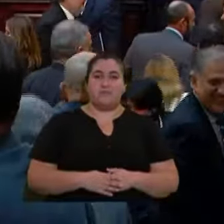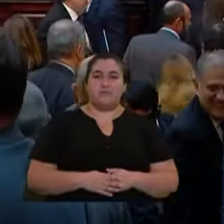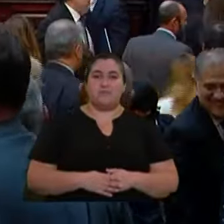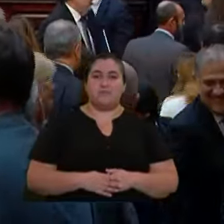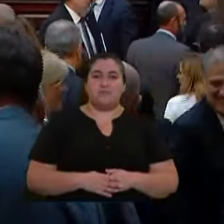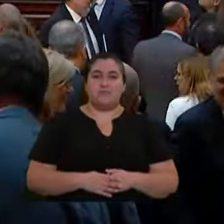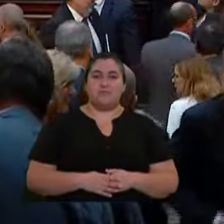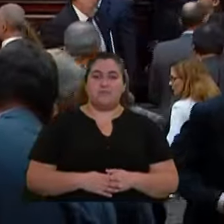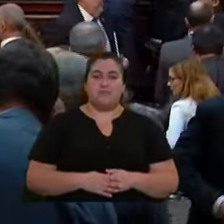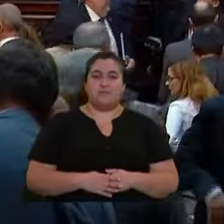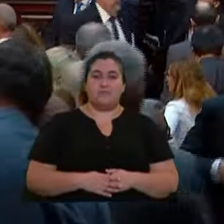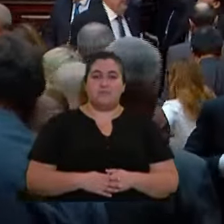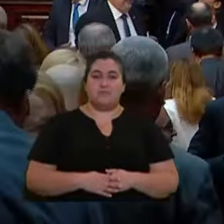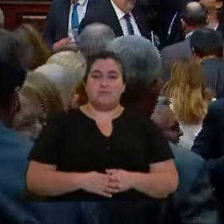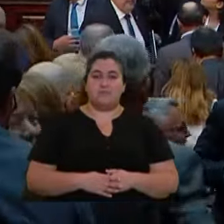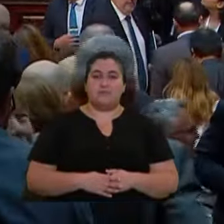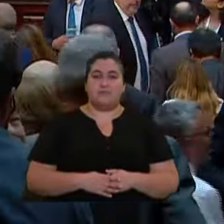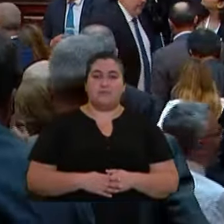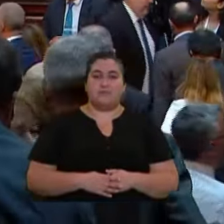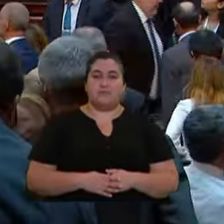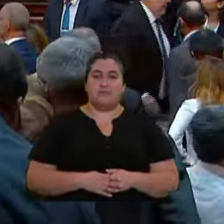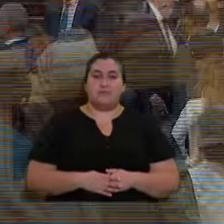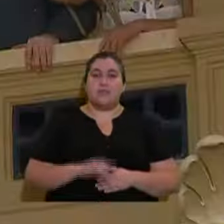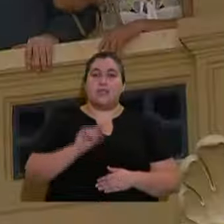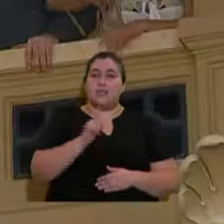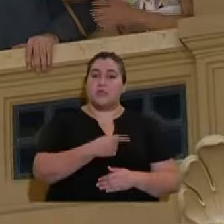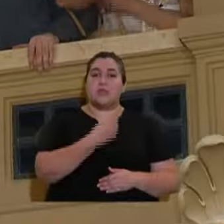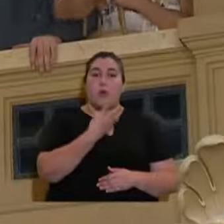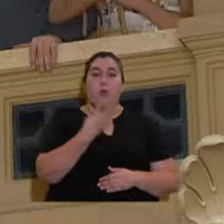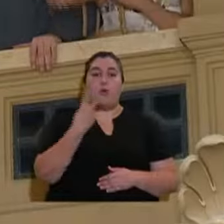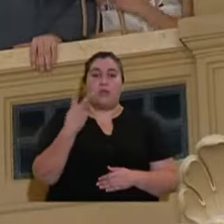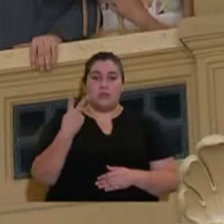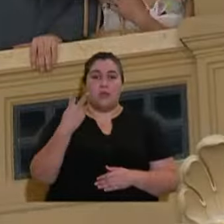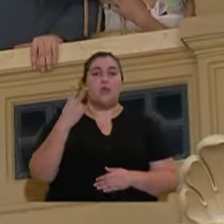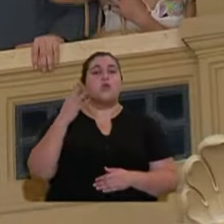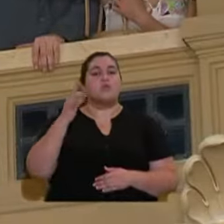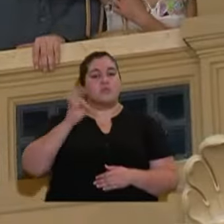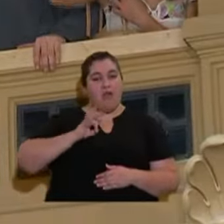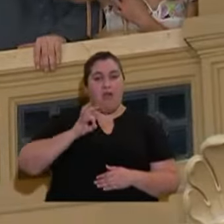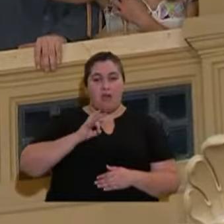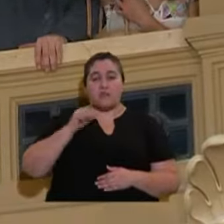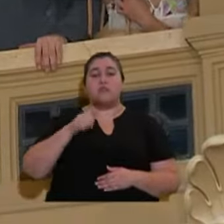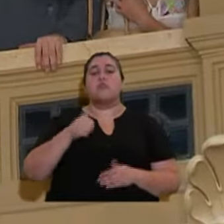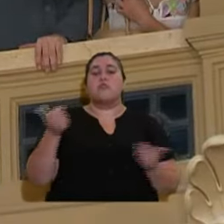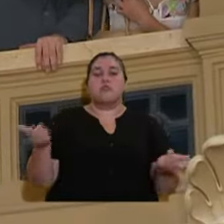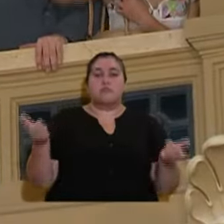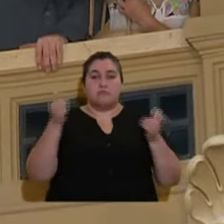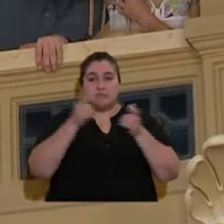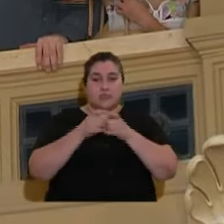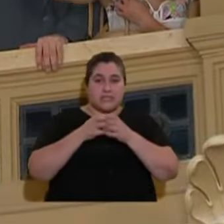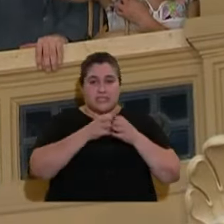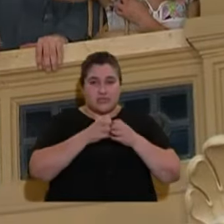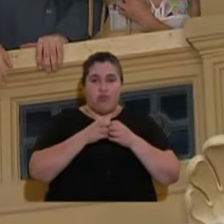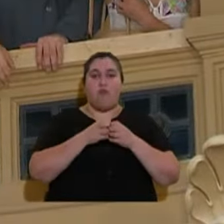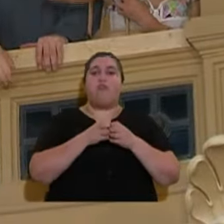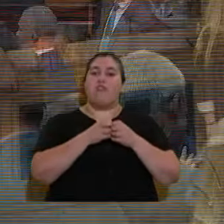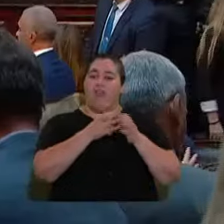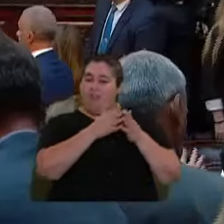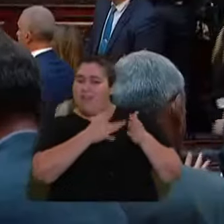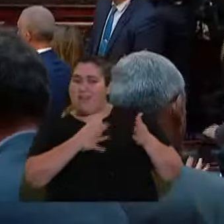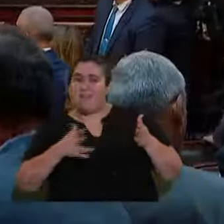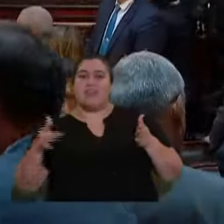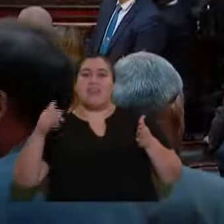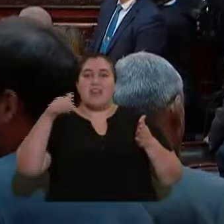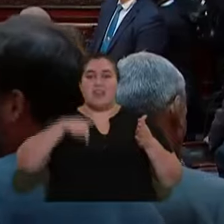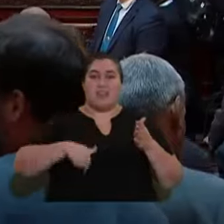En el marco del 142º periodo de sesiones ordinarias del Honorable Congreso de la